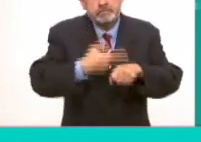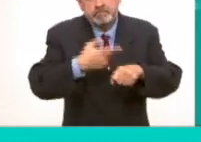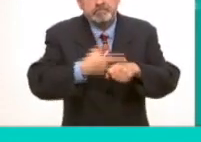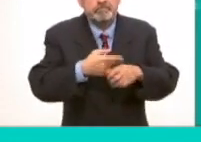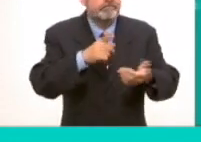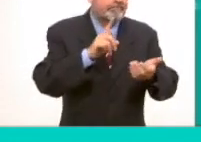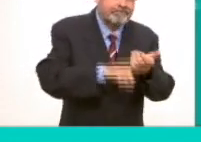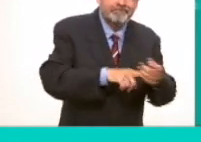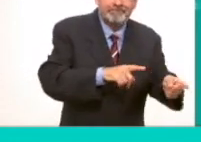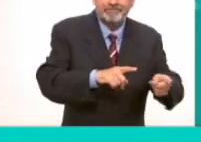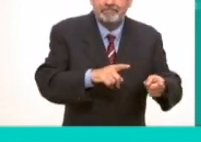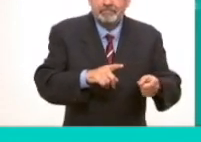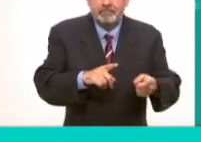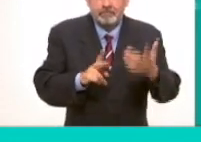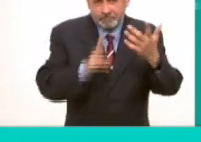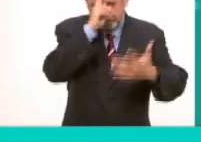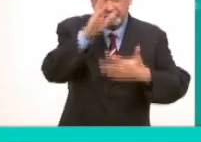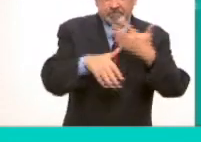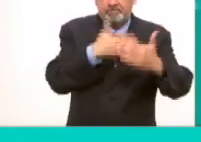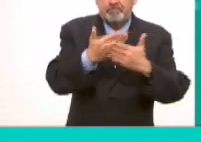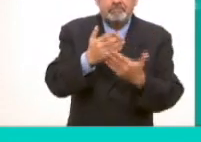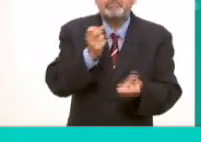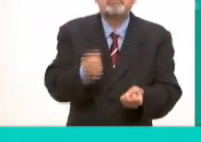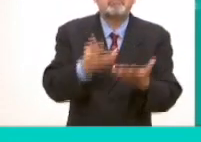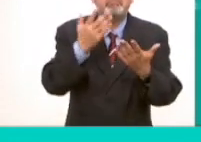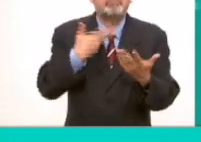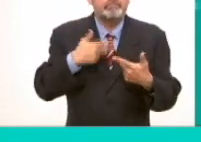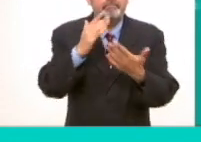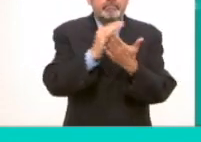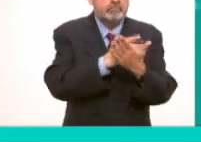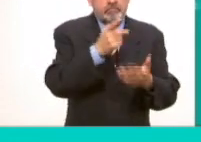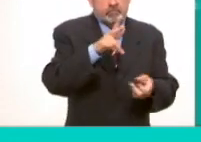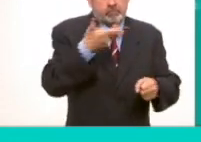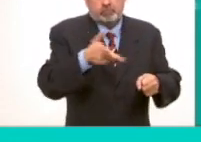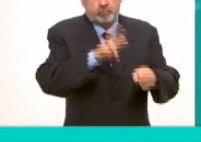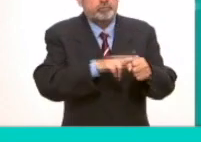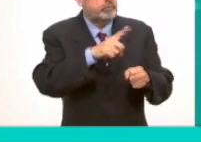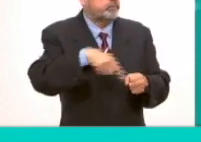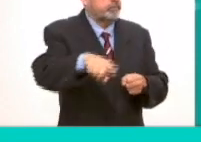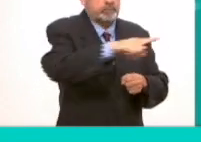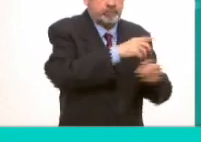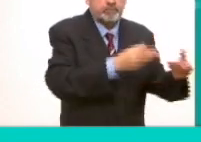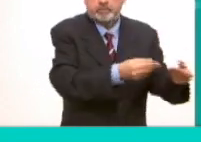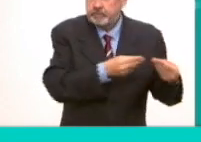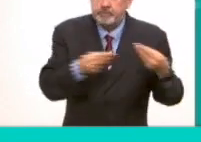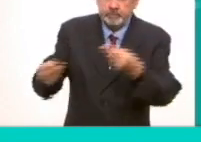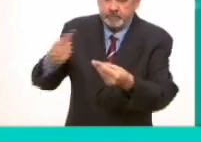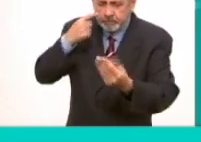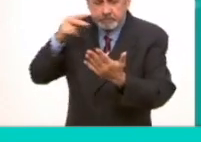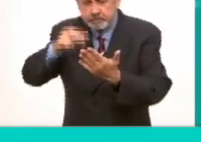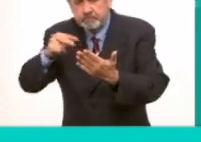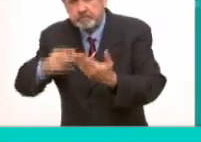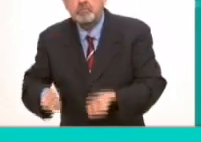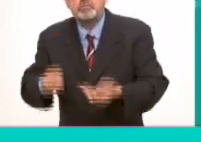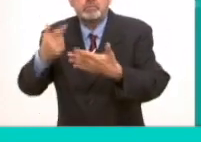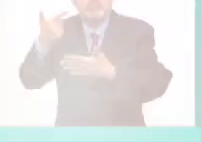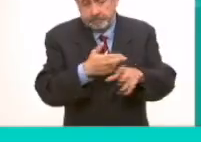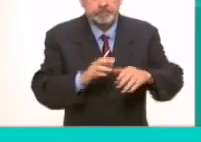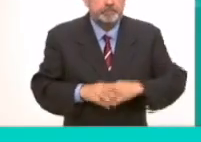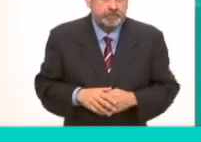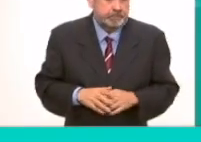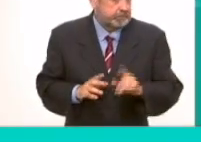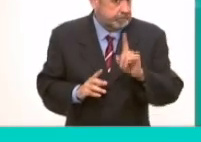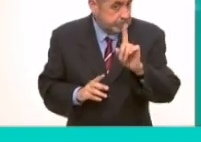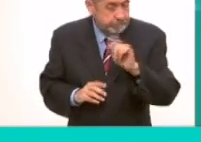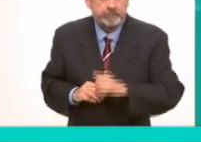sufrieron violencia obstétrica en todos sus hospitales precisando los parámetros que los llevó a concluir esta situación